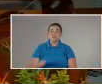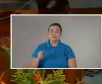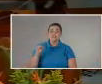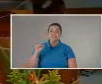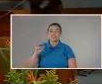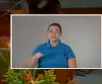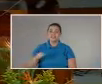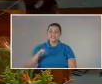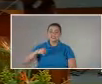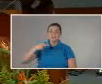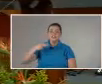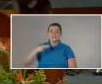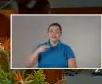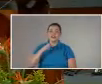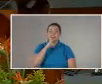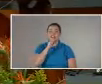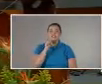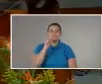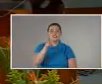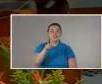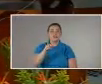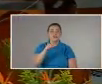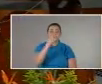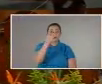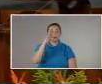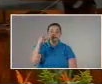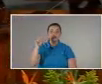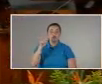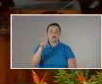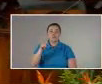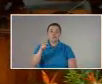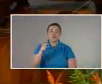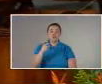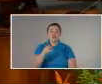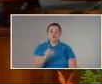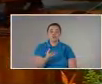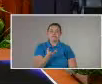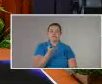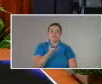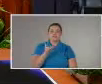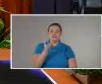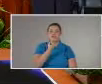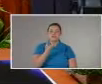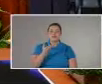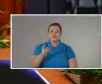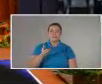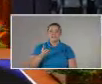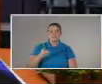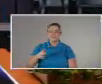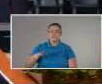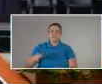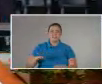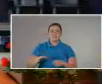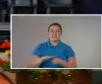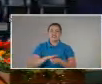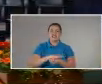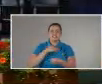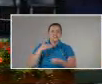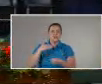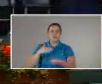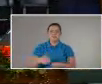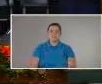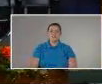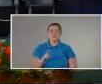tu pastor, tu copa va a rebosar. Va a ungir tu cabeza con aceite y tu copa